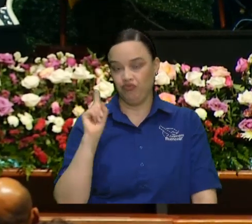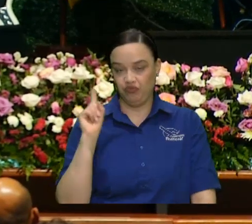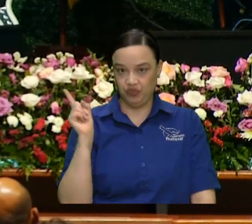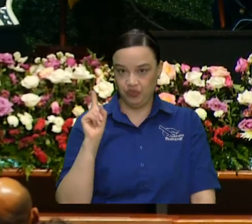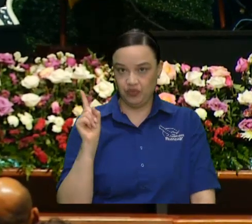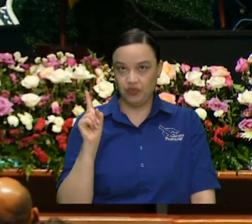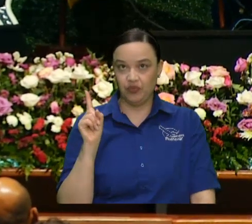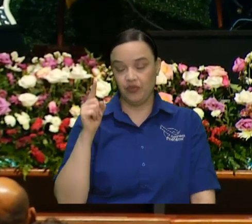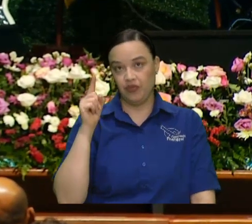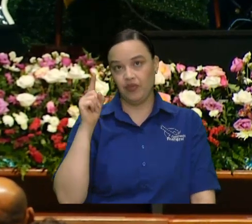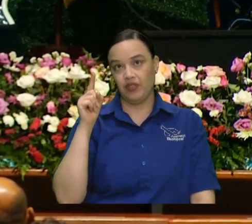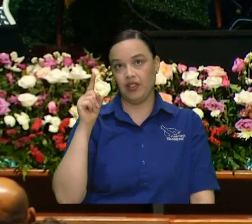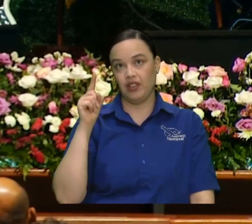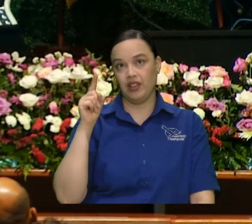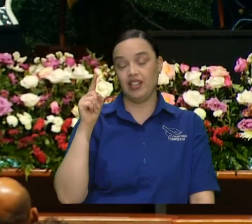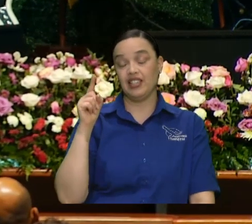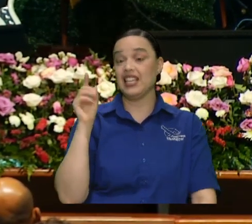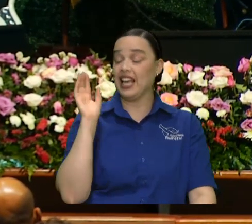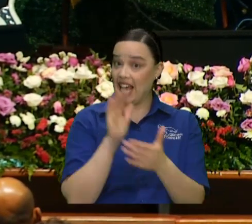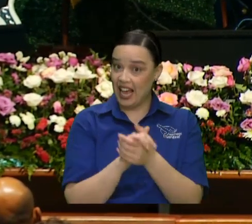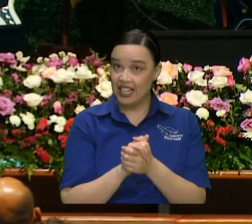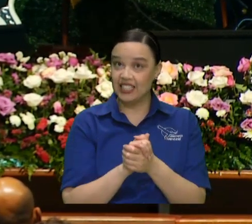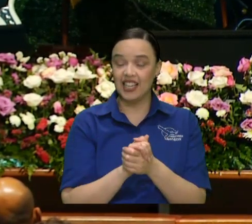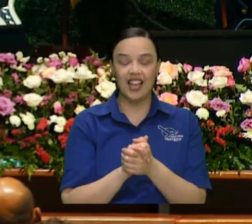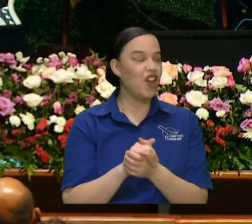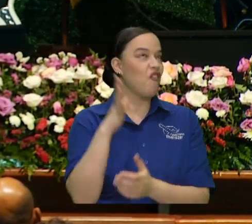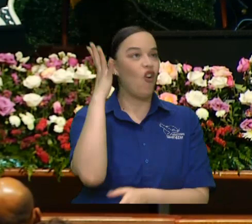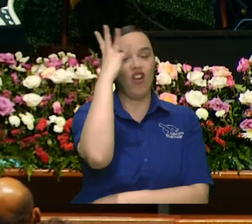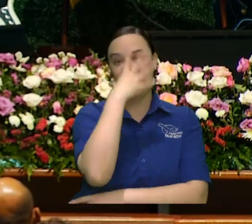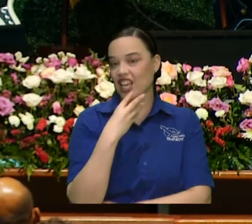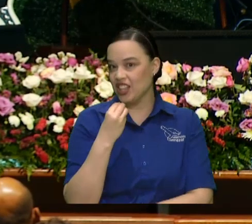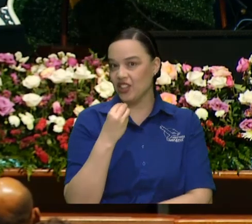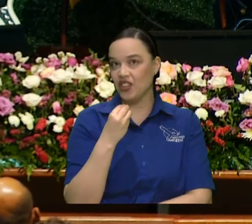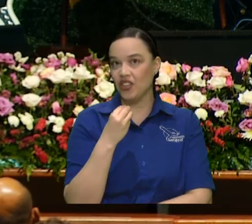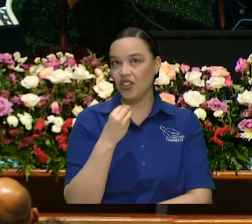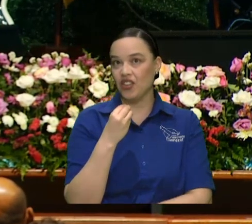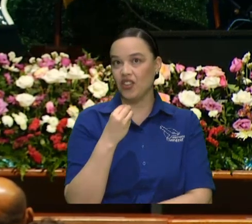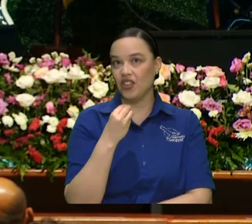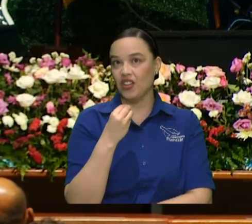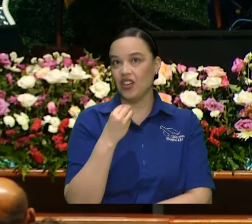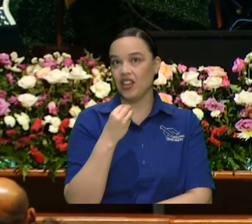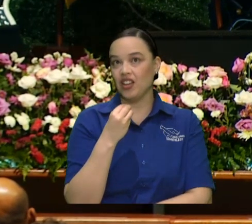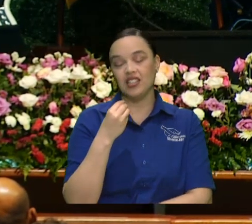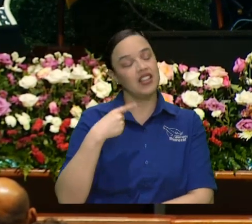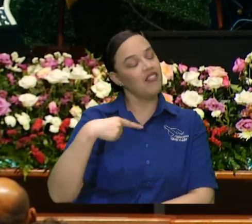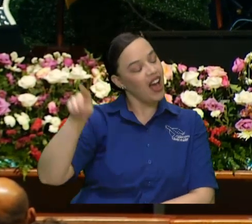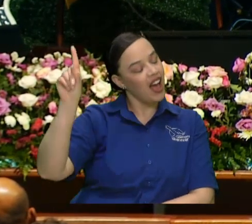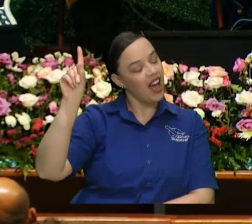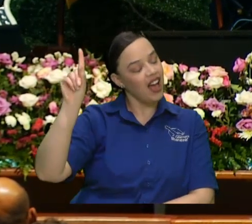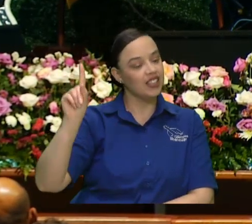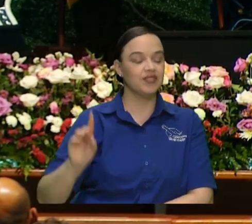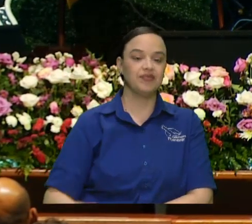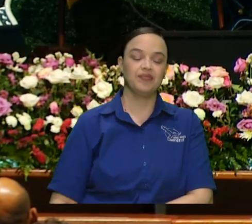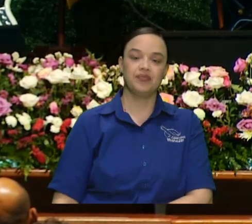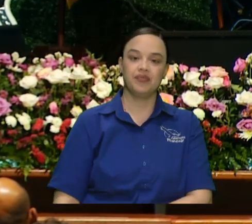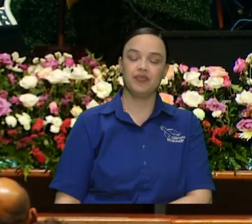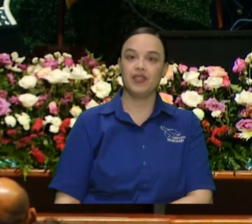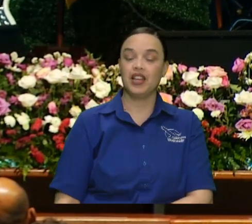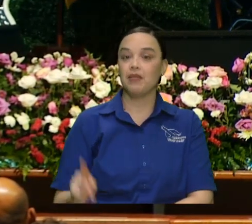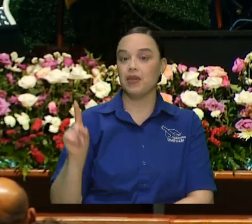el día se casan todo bonito se van a donde tenga que ir a pasear de luna de miel y en el